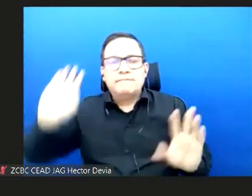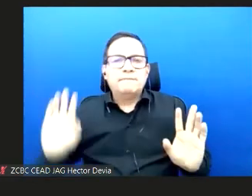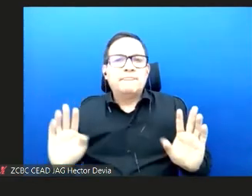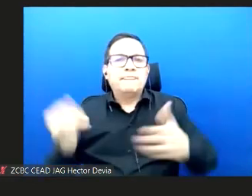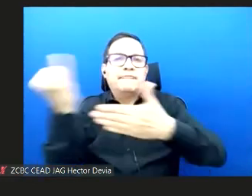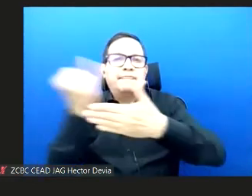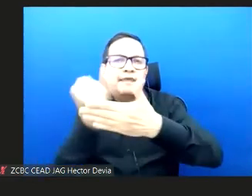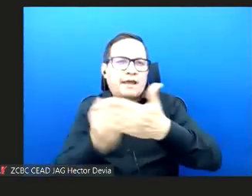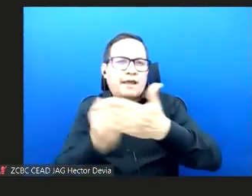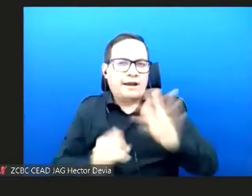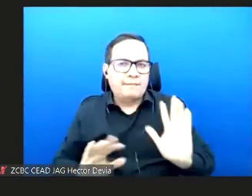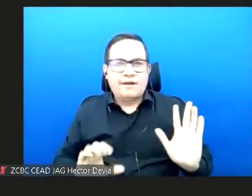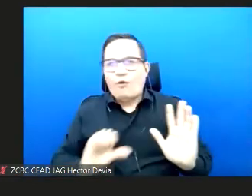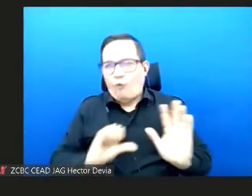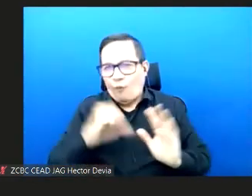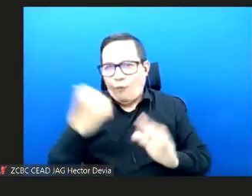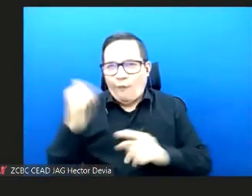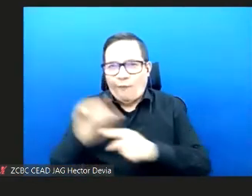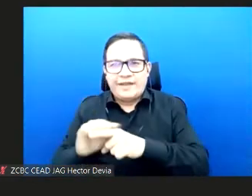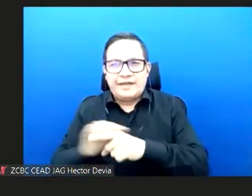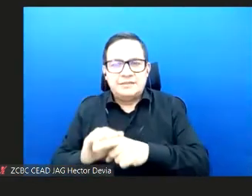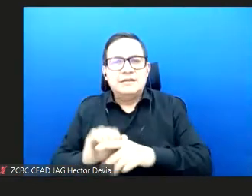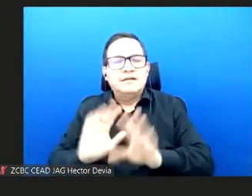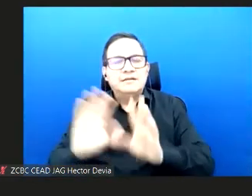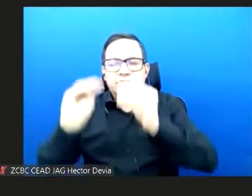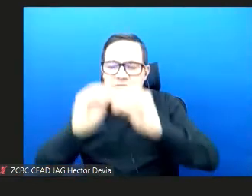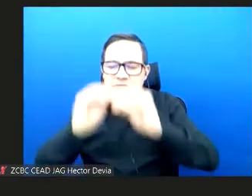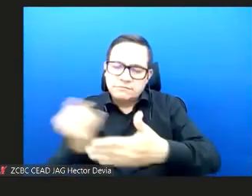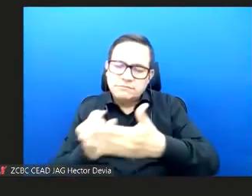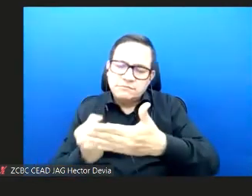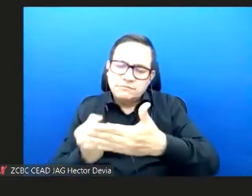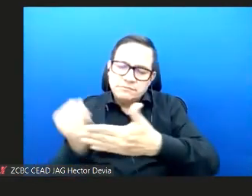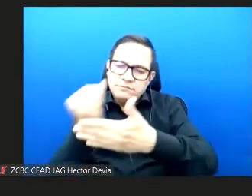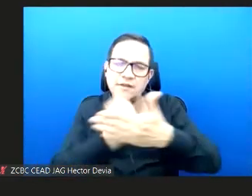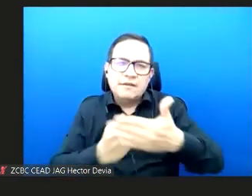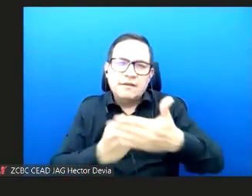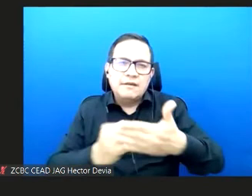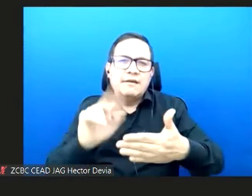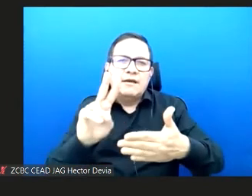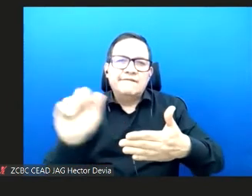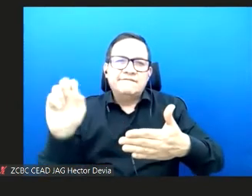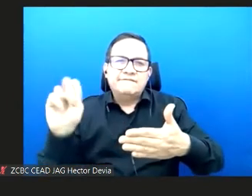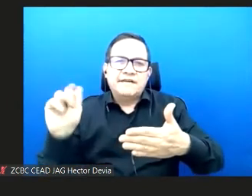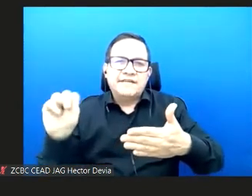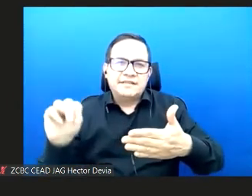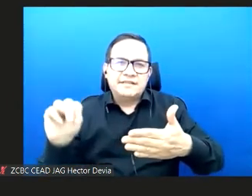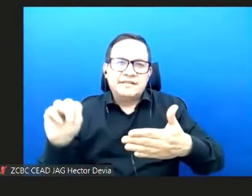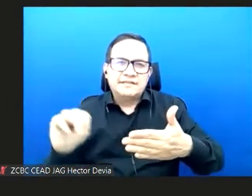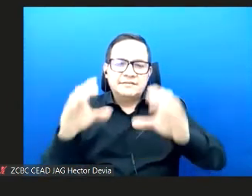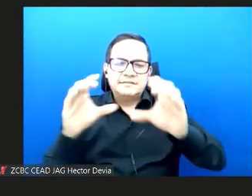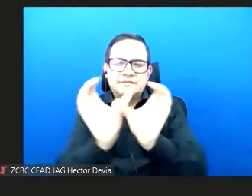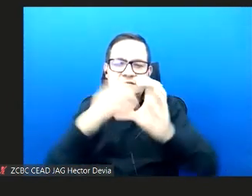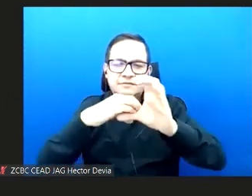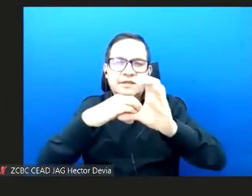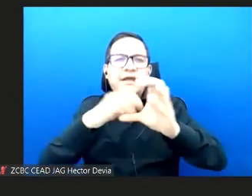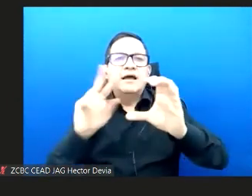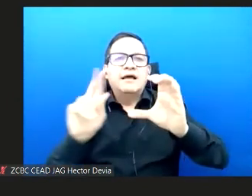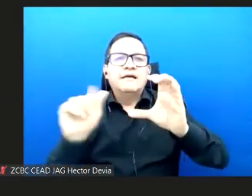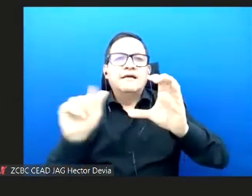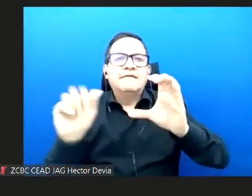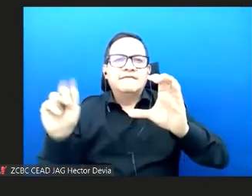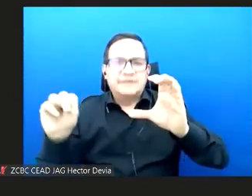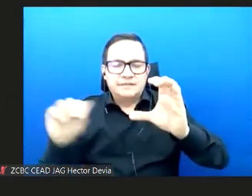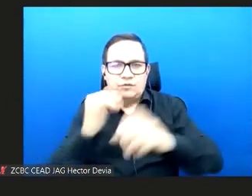diagramar o graficar esa operación en el diagrama de Venn. En este caso, aparte de graficar las